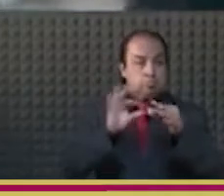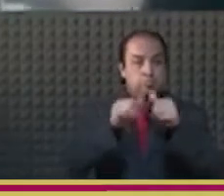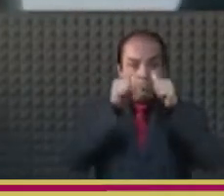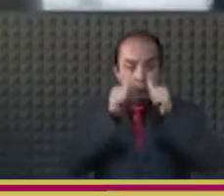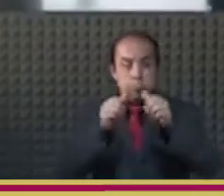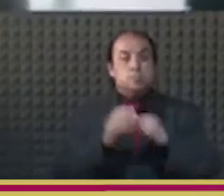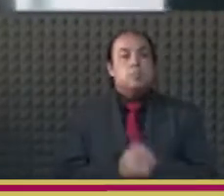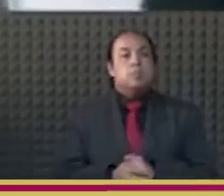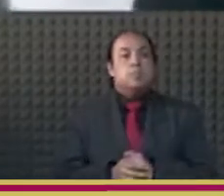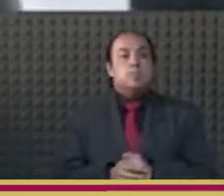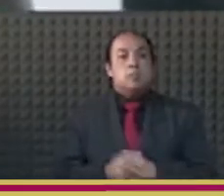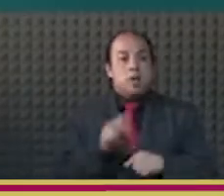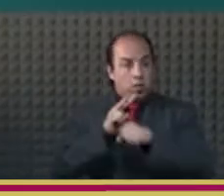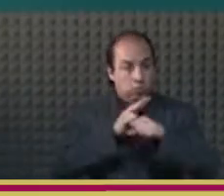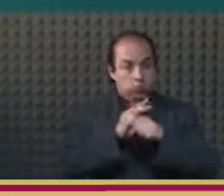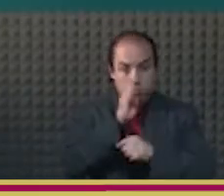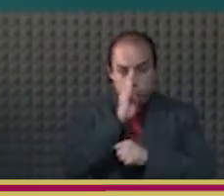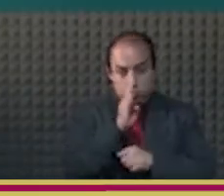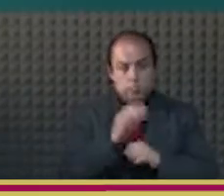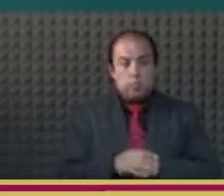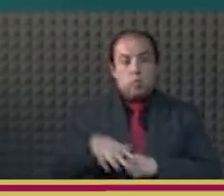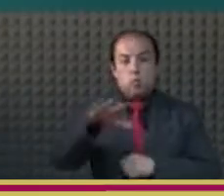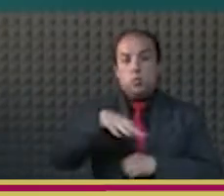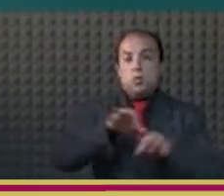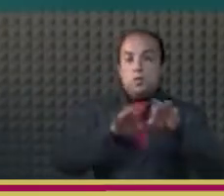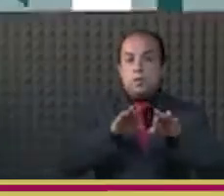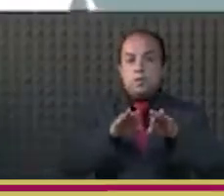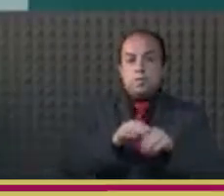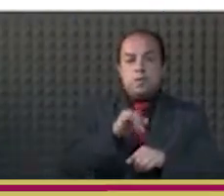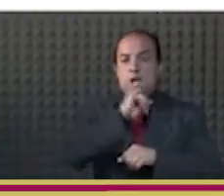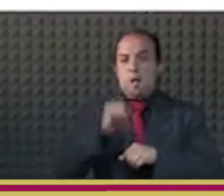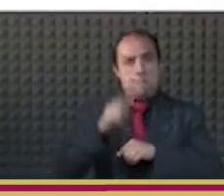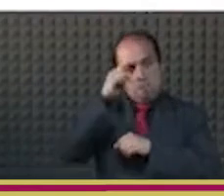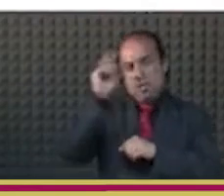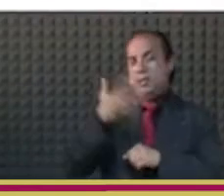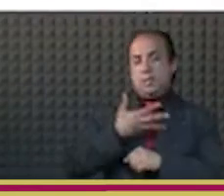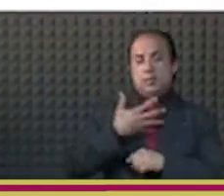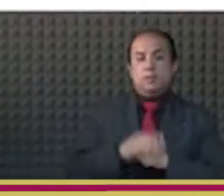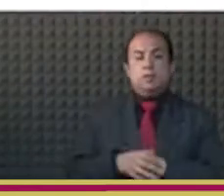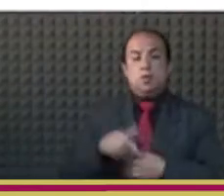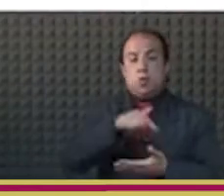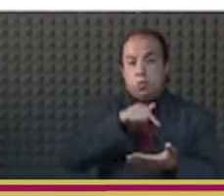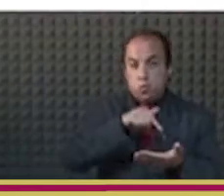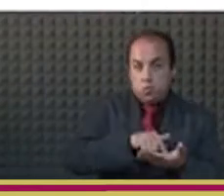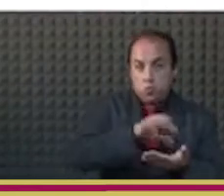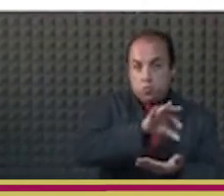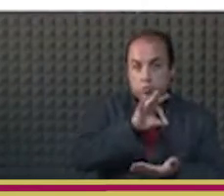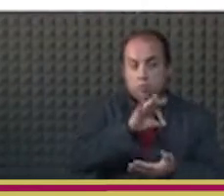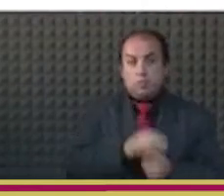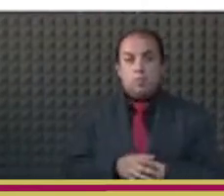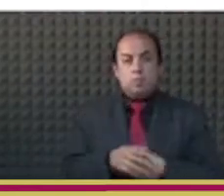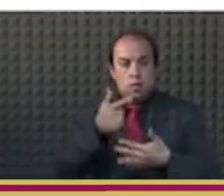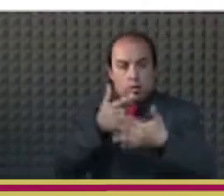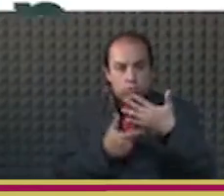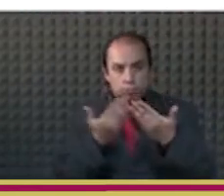atención y seguimiento personalizado. Buscar empleo nunca ha sido tan fácil. Ubica, filtra, compara